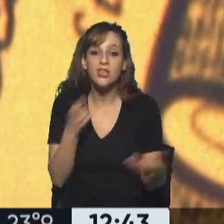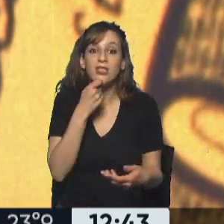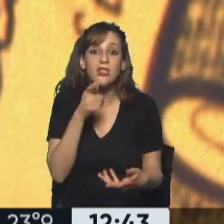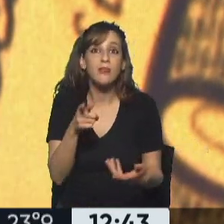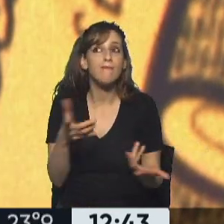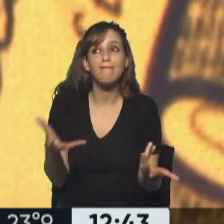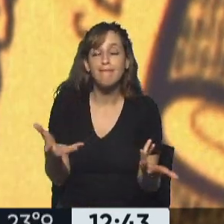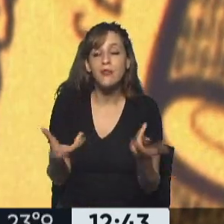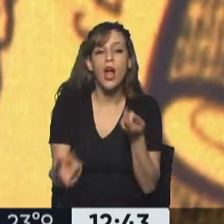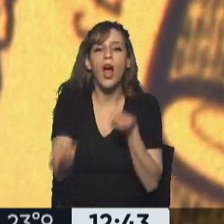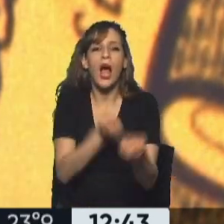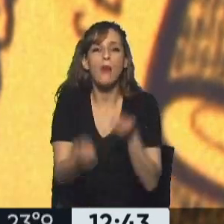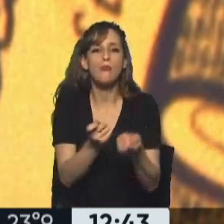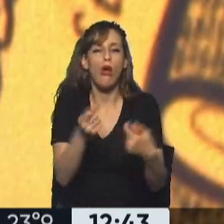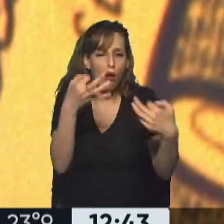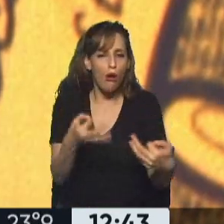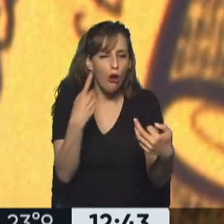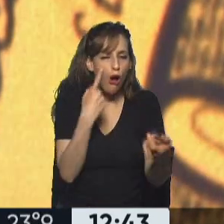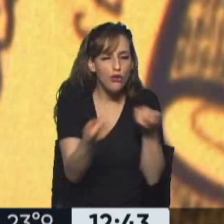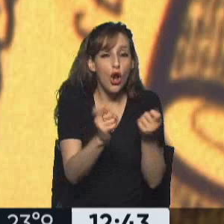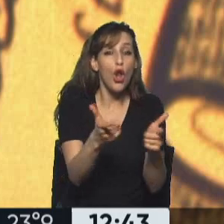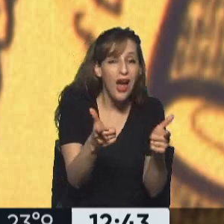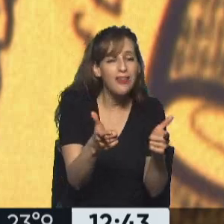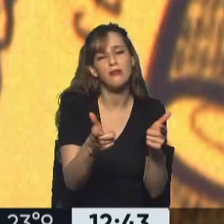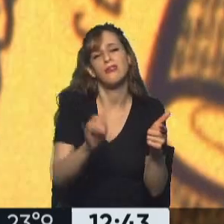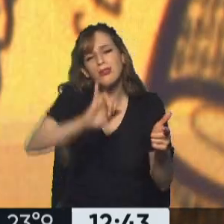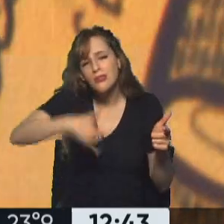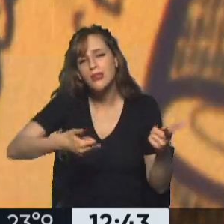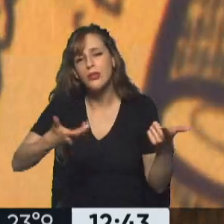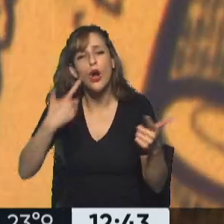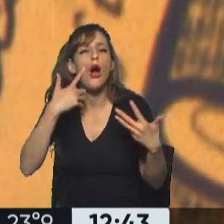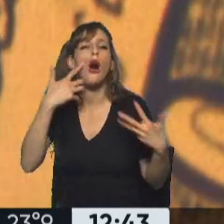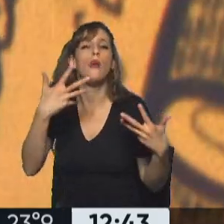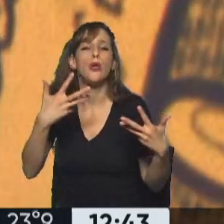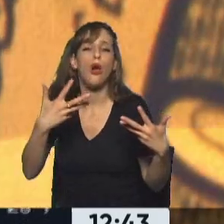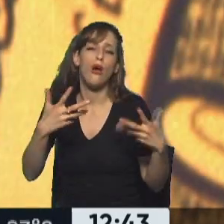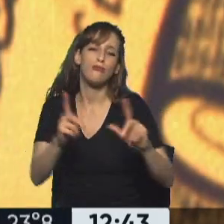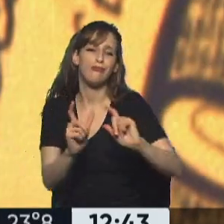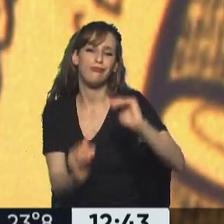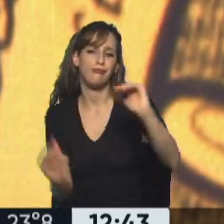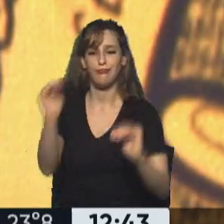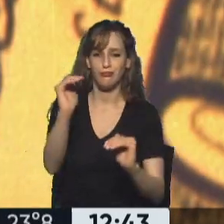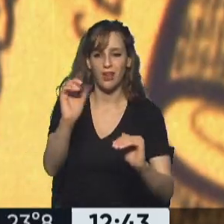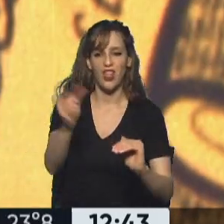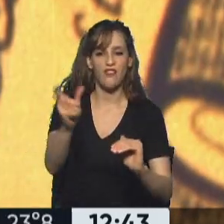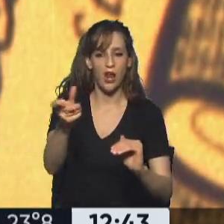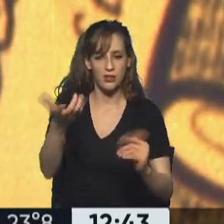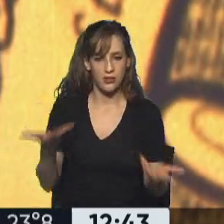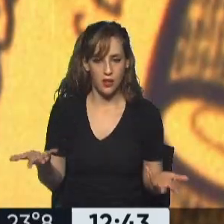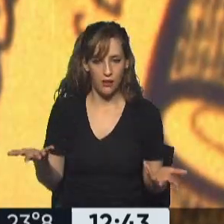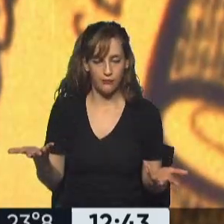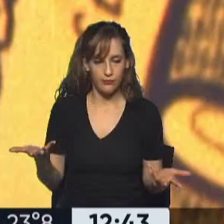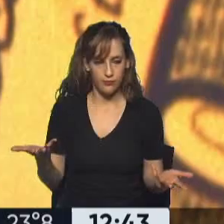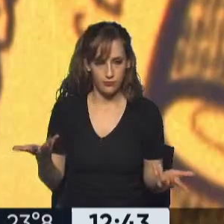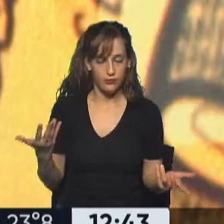el tipo de cambio y esa administración la verdad es un consenso es un consenso que lleva llegan el 19